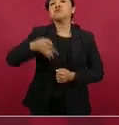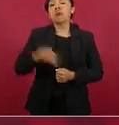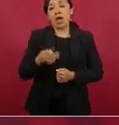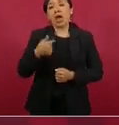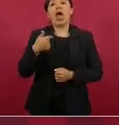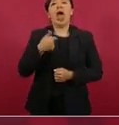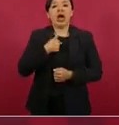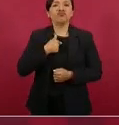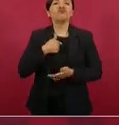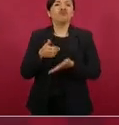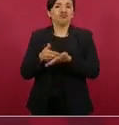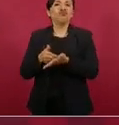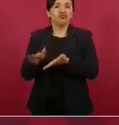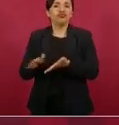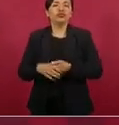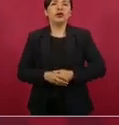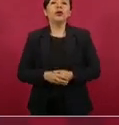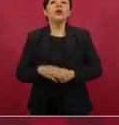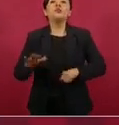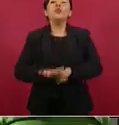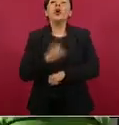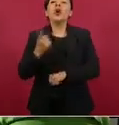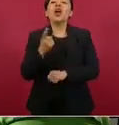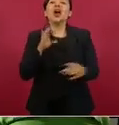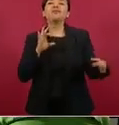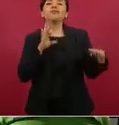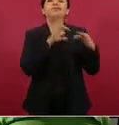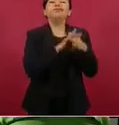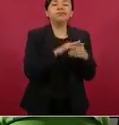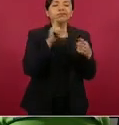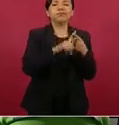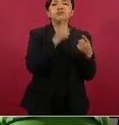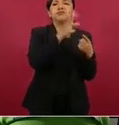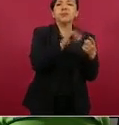me desaforaron, porque se aliaron el PRI y el PAN.